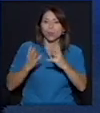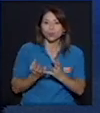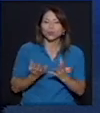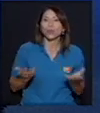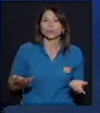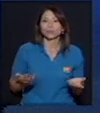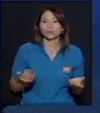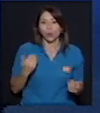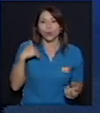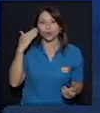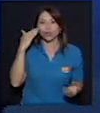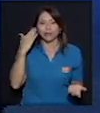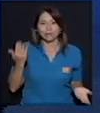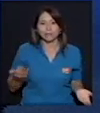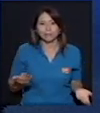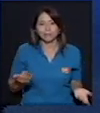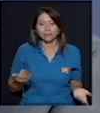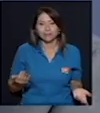lo sé,